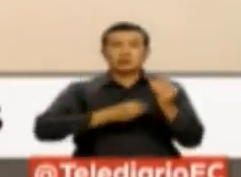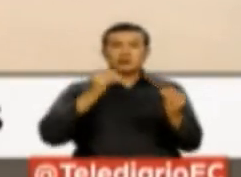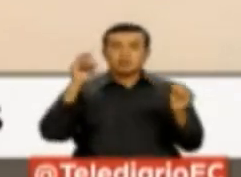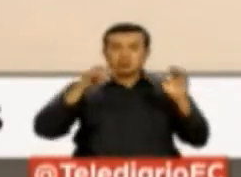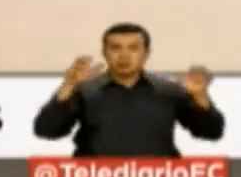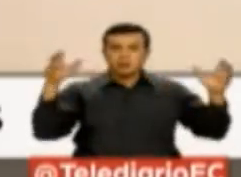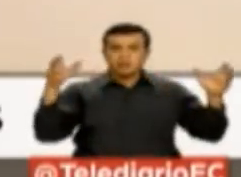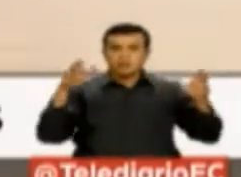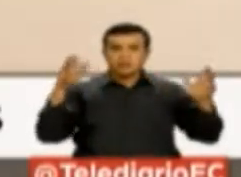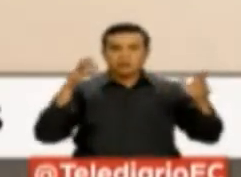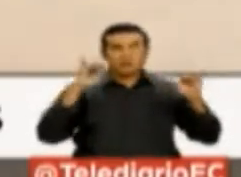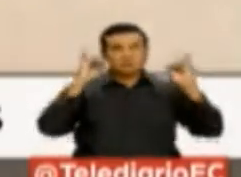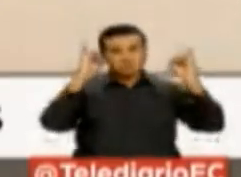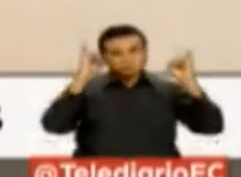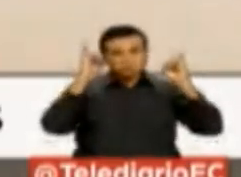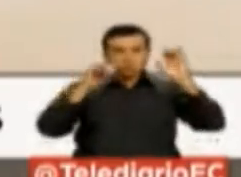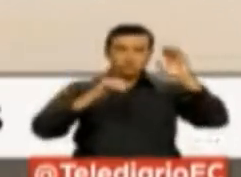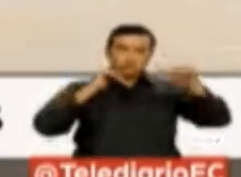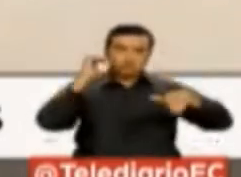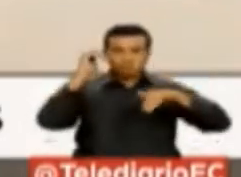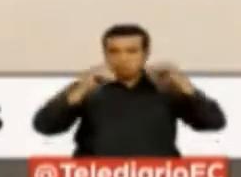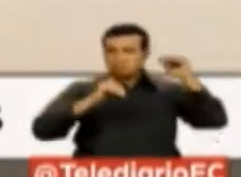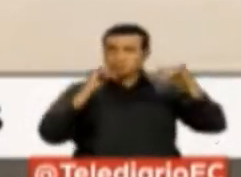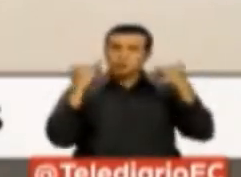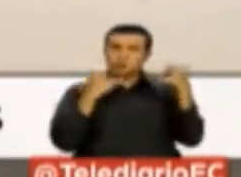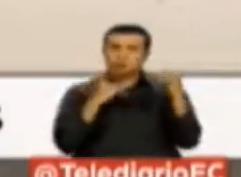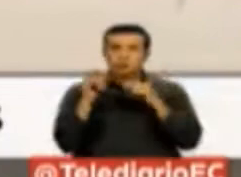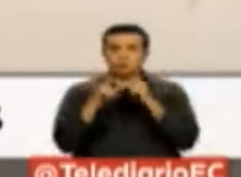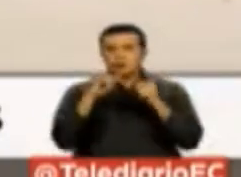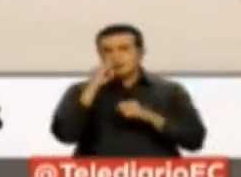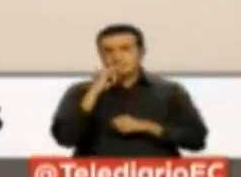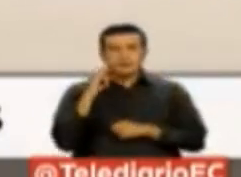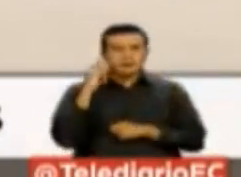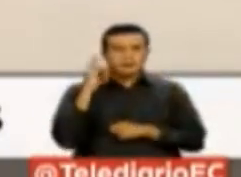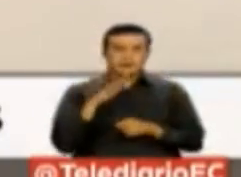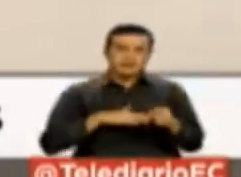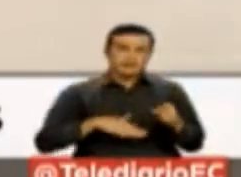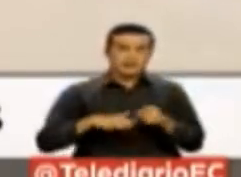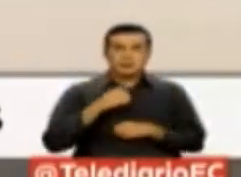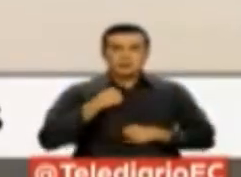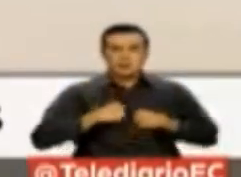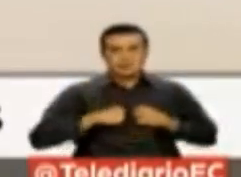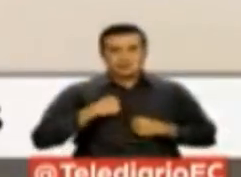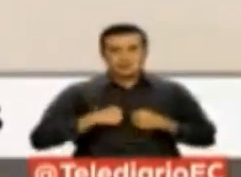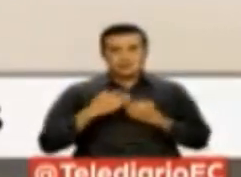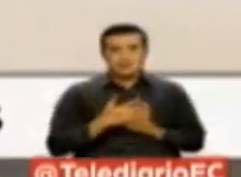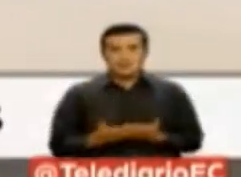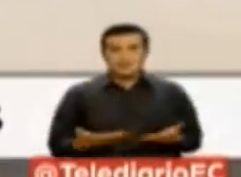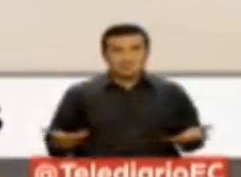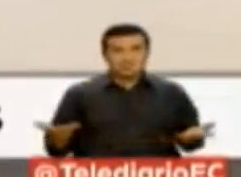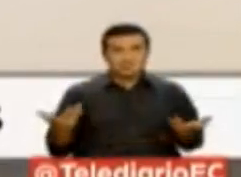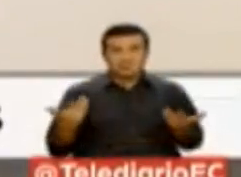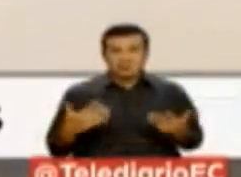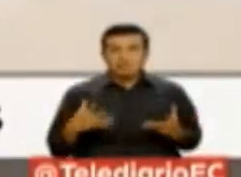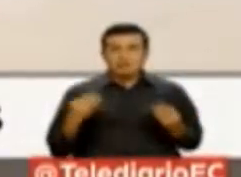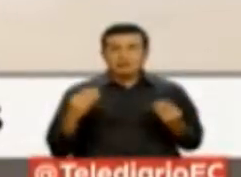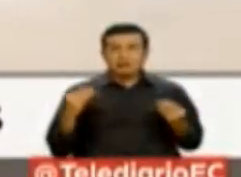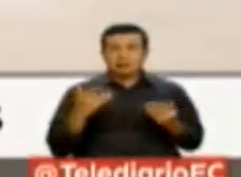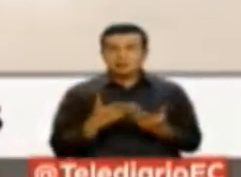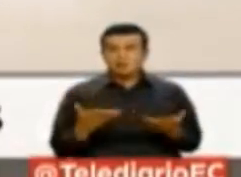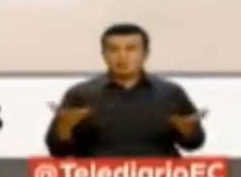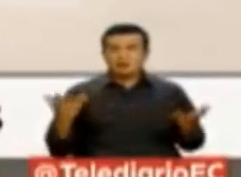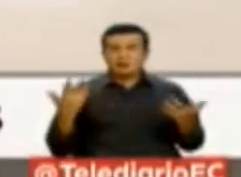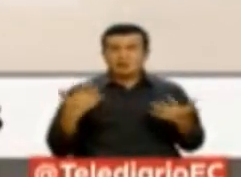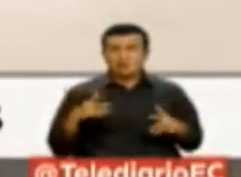parte aquí ya dice a distraerse aquí a jugar dice los niños alrededor a bañarse pero aquí ha suscitado de que